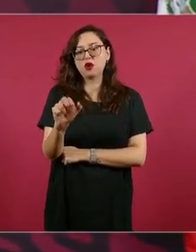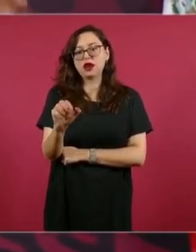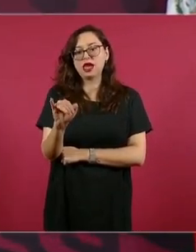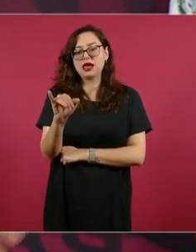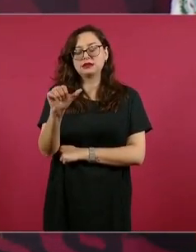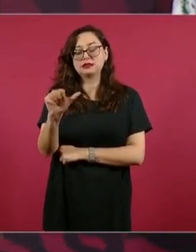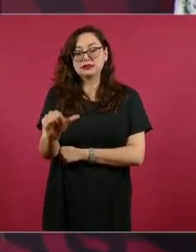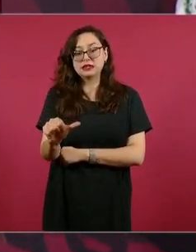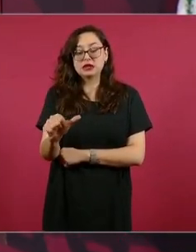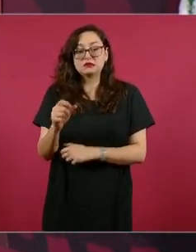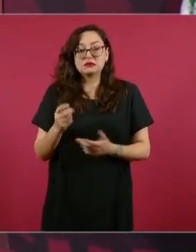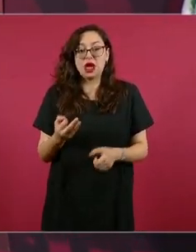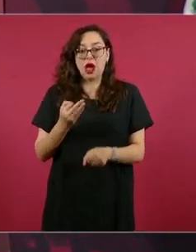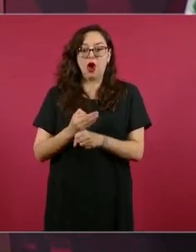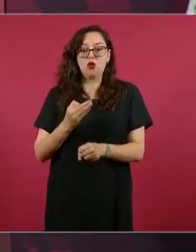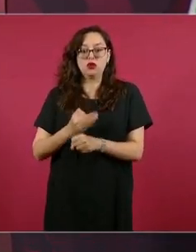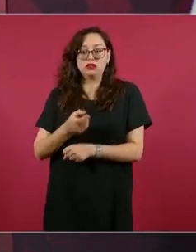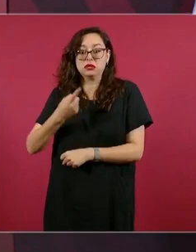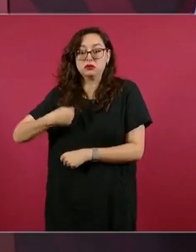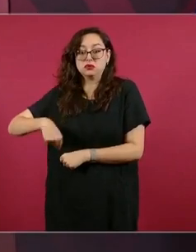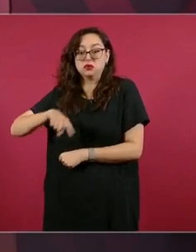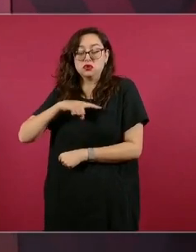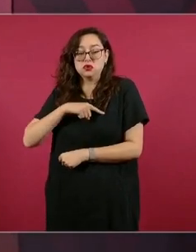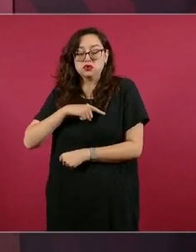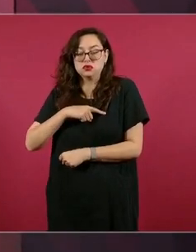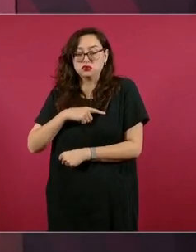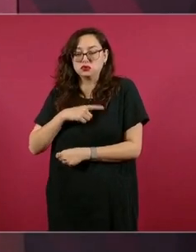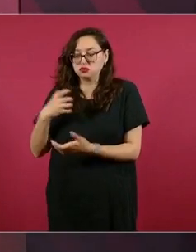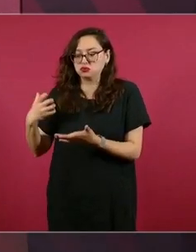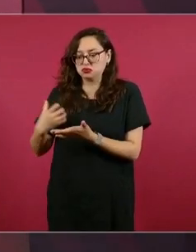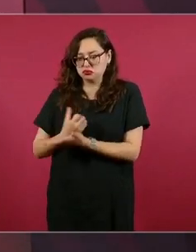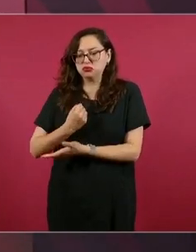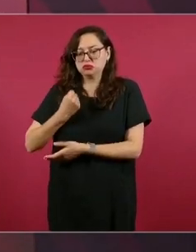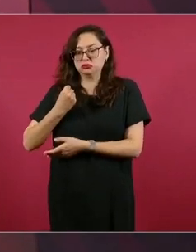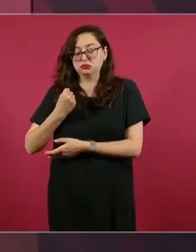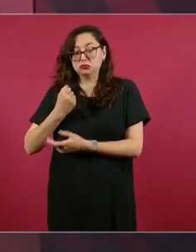vamos a hacer nosotros, ¿no? Porque eso sería